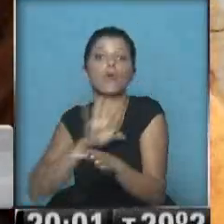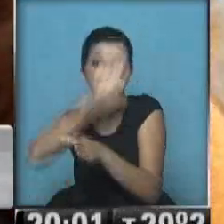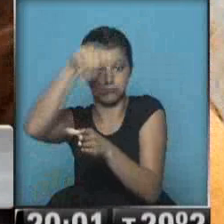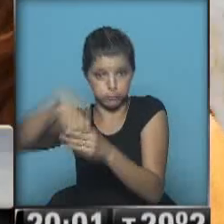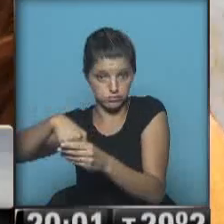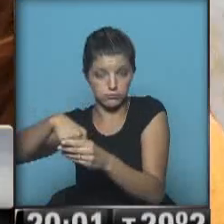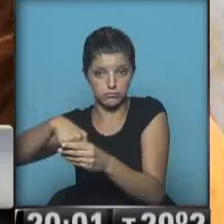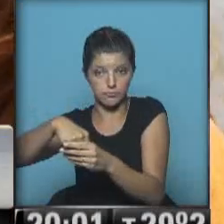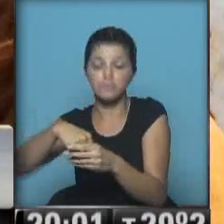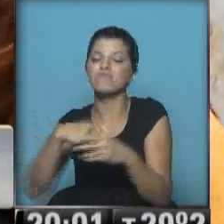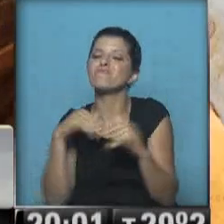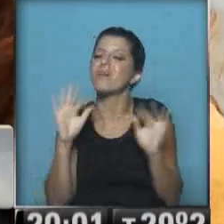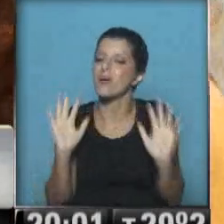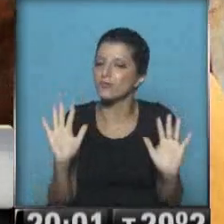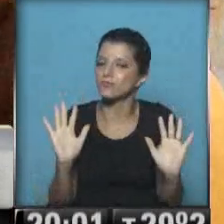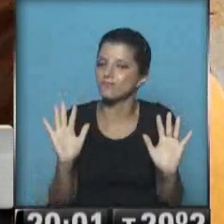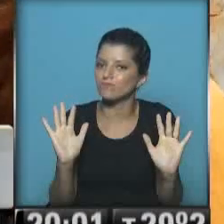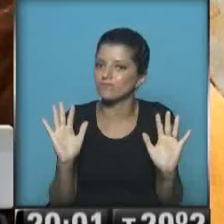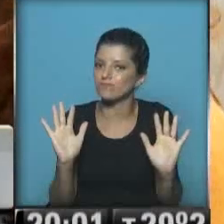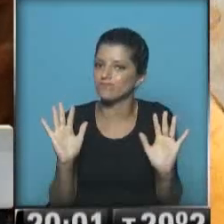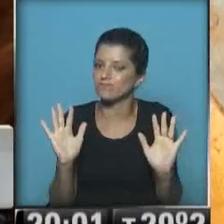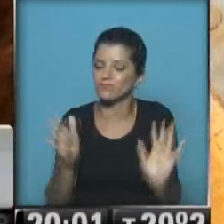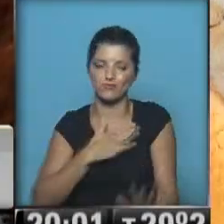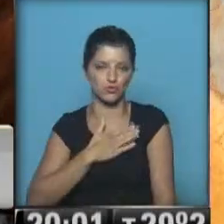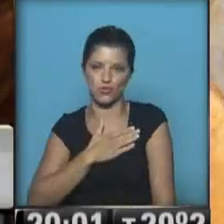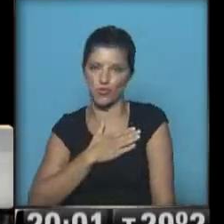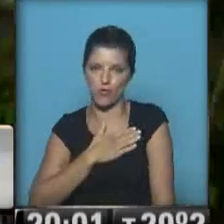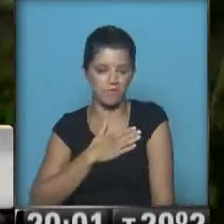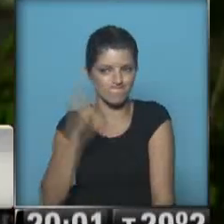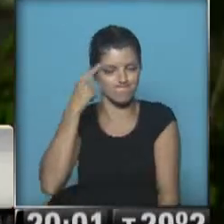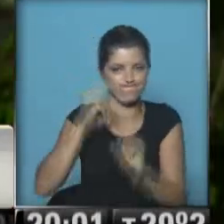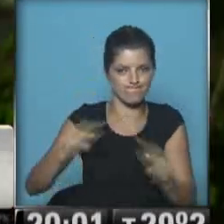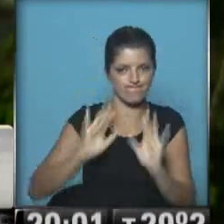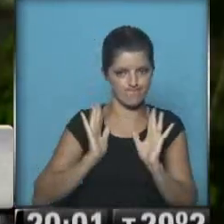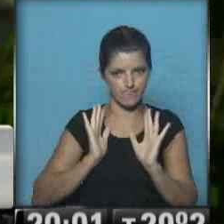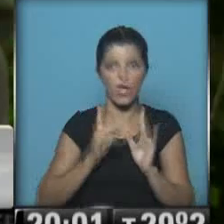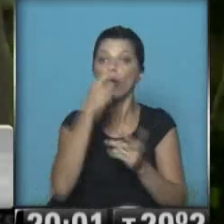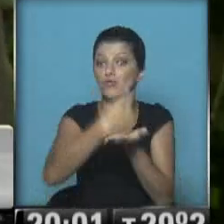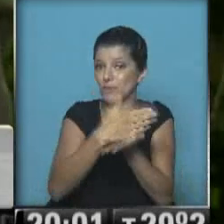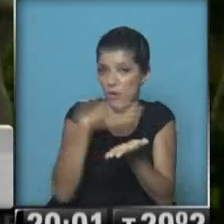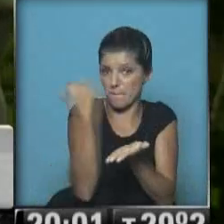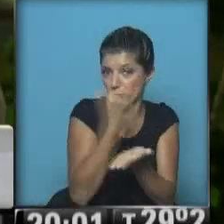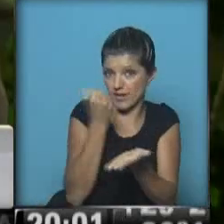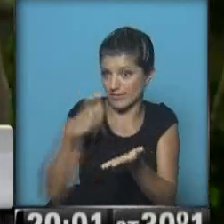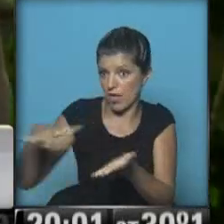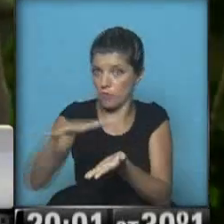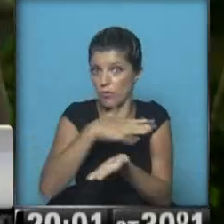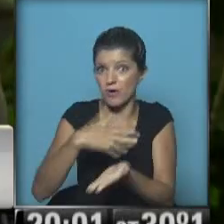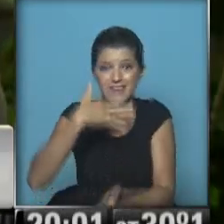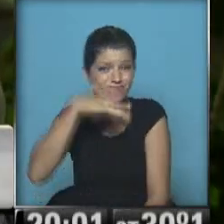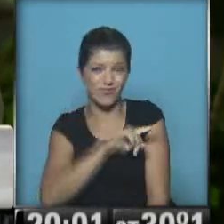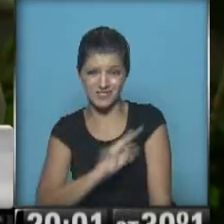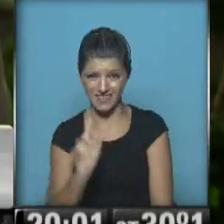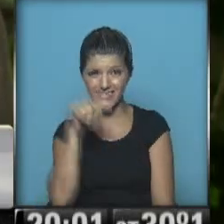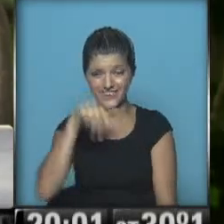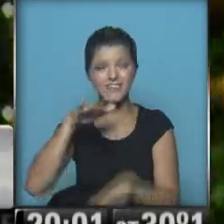participar, a ir, pero no, o sea, yo no estoy de acuerdo. Hay un sector importante de la ciudadanía, yo creo que no entiende muy bien